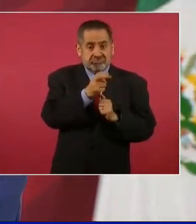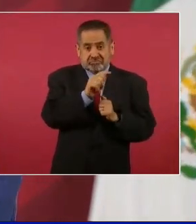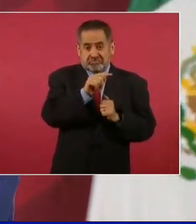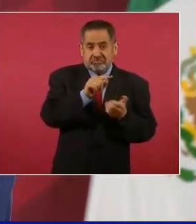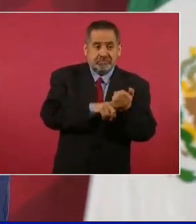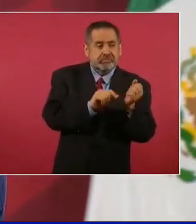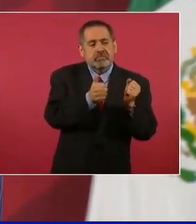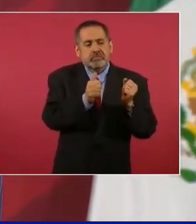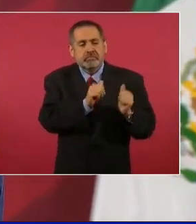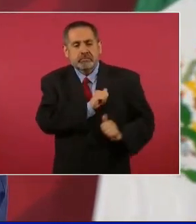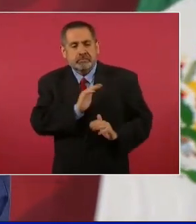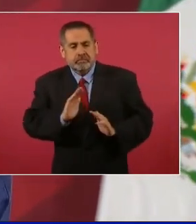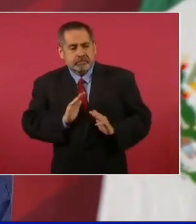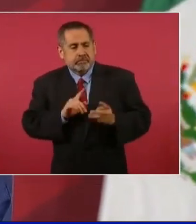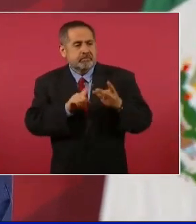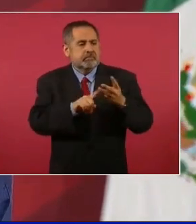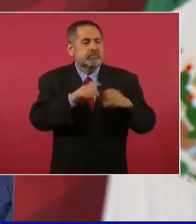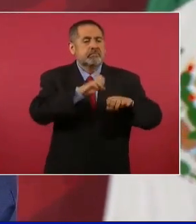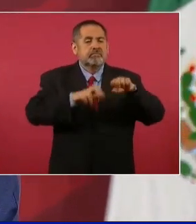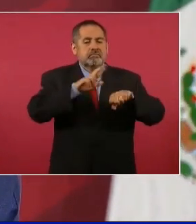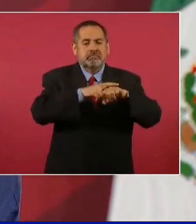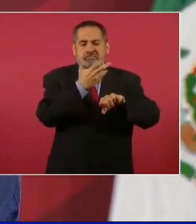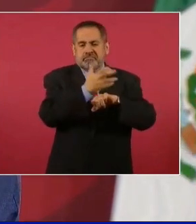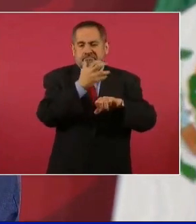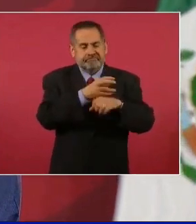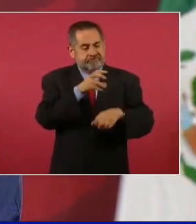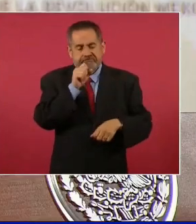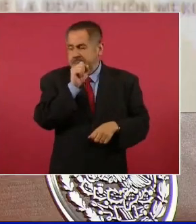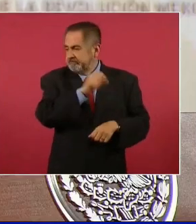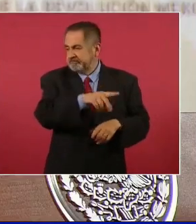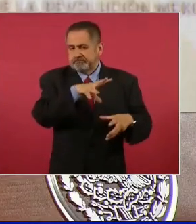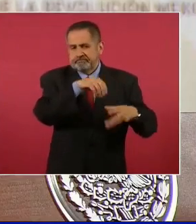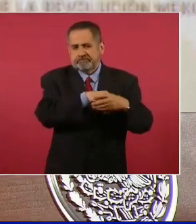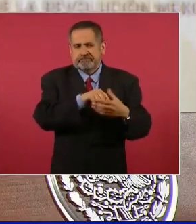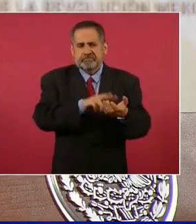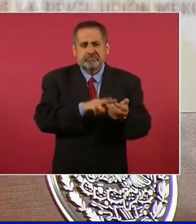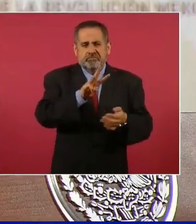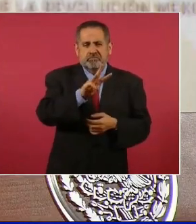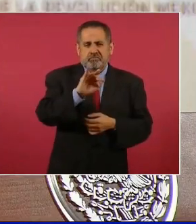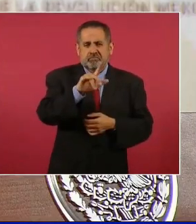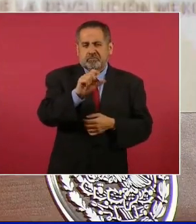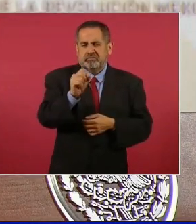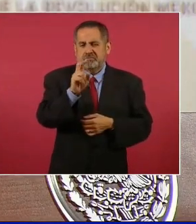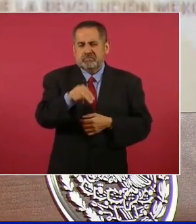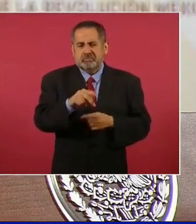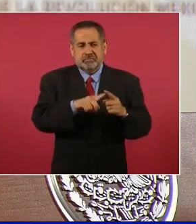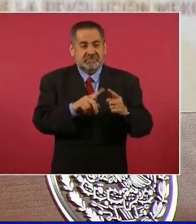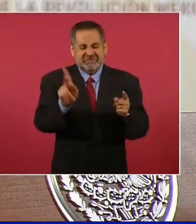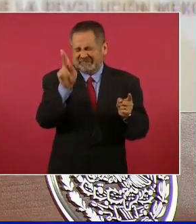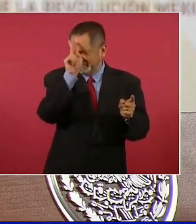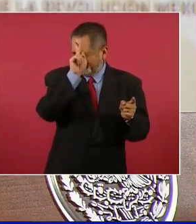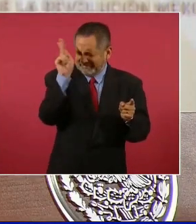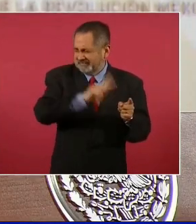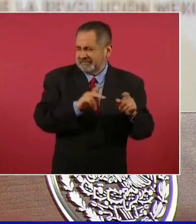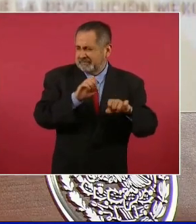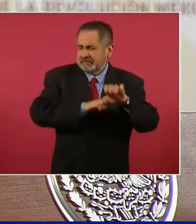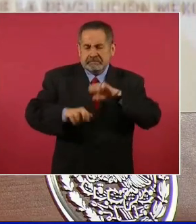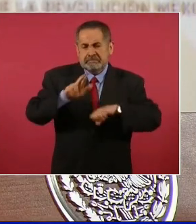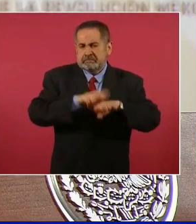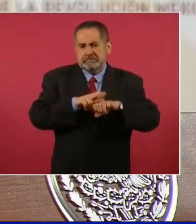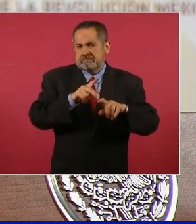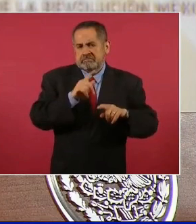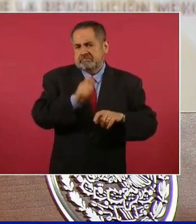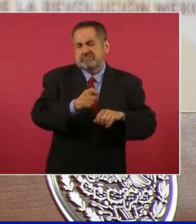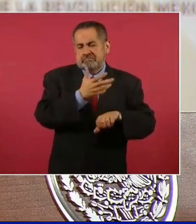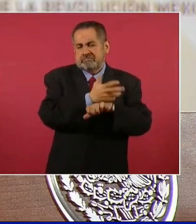otros militares y el embajador de Estados Unidos en México, Wilson, el peor embajador